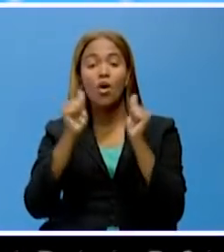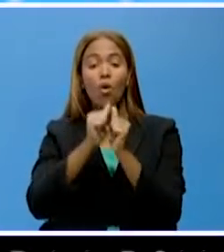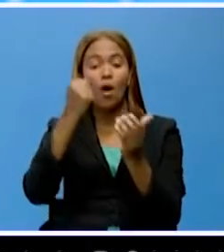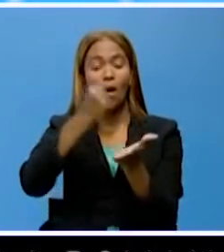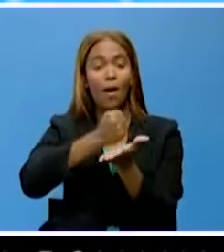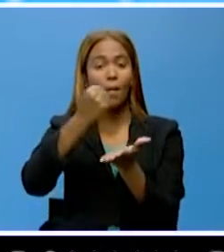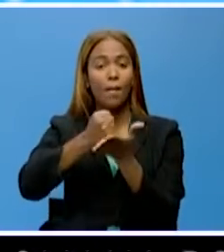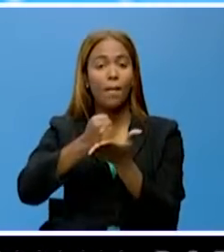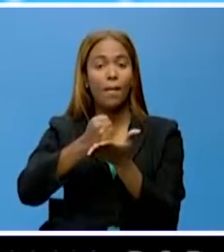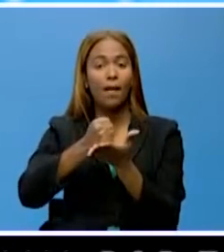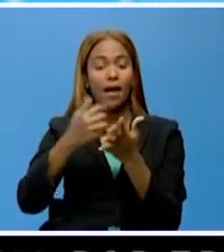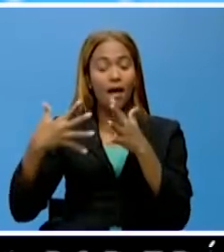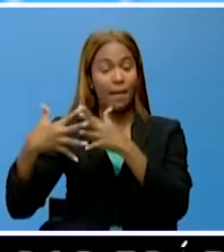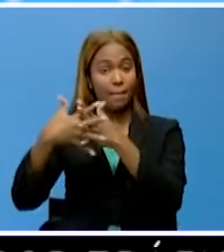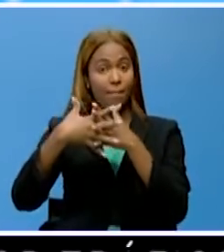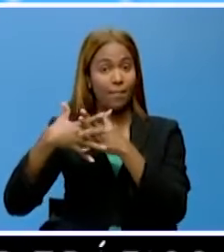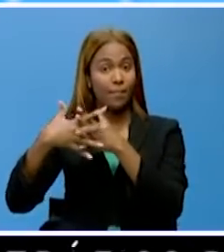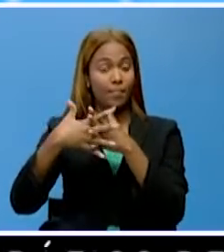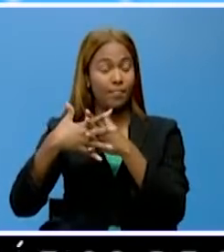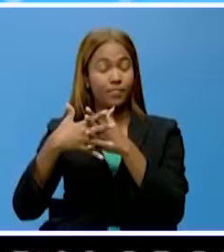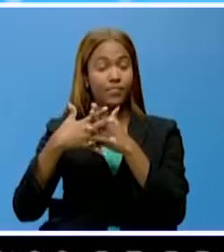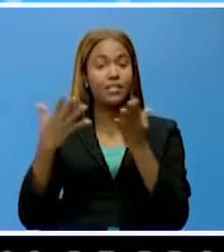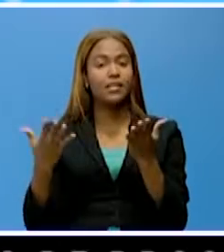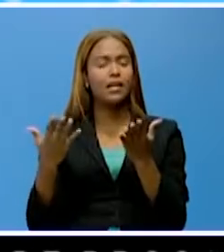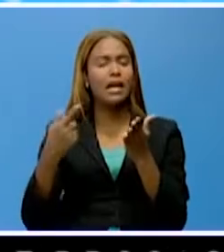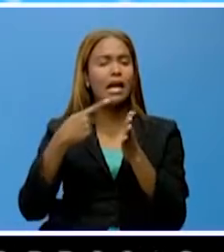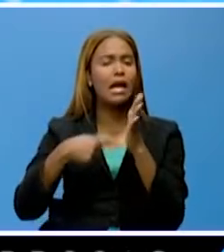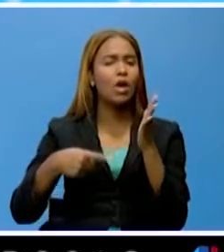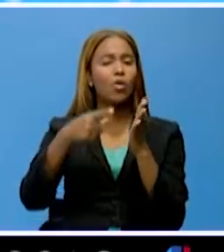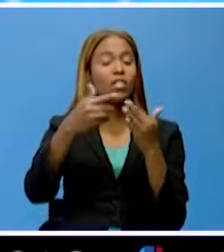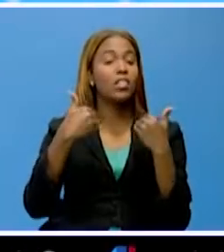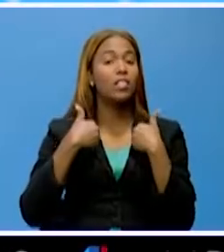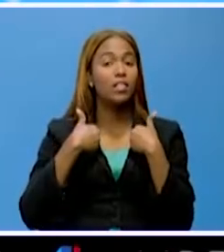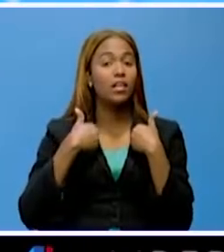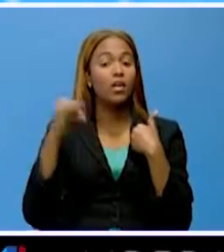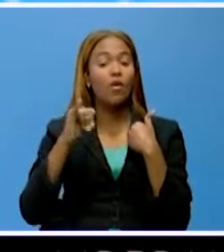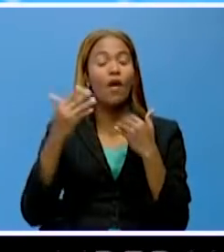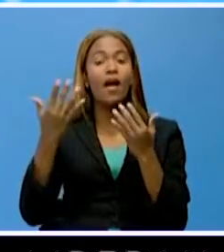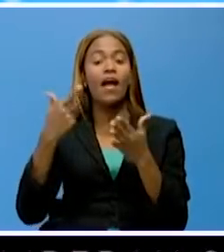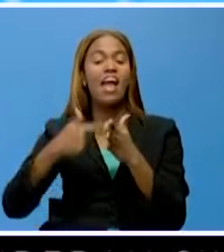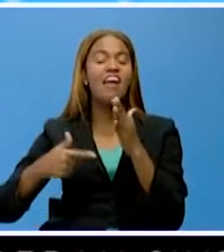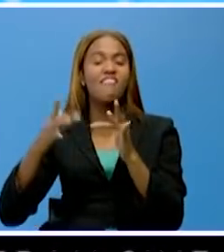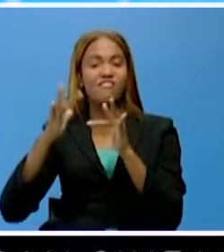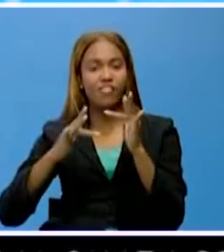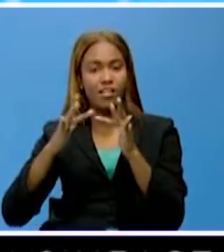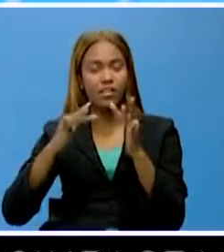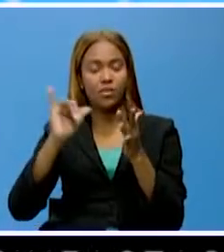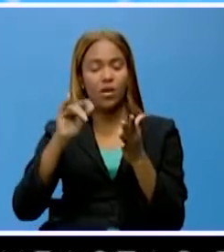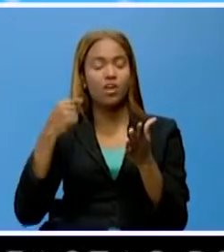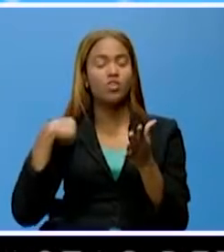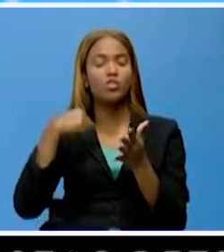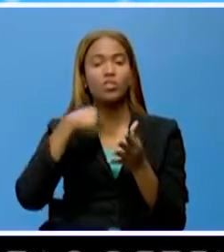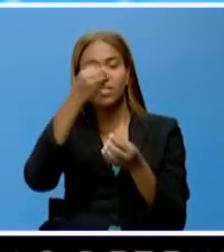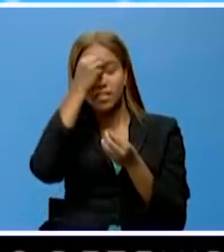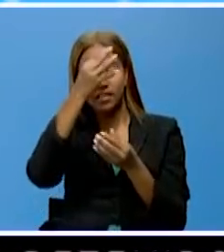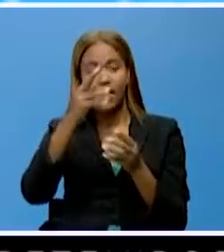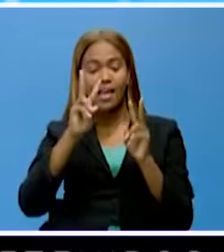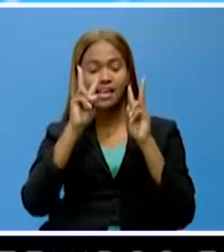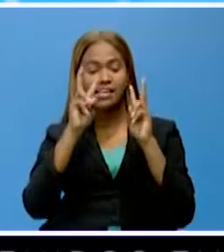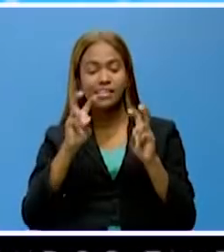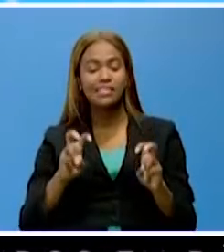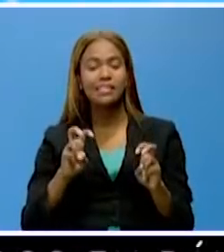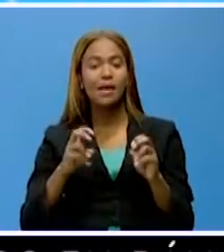cónsul americano, qué usted tiene y qué le falta. Es como si nosotros le diéramos un